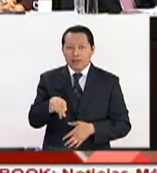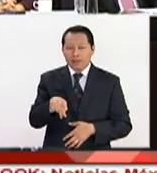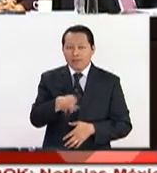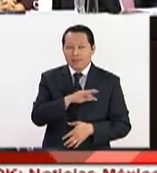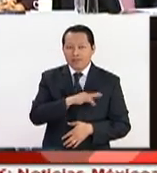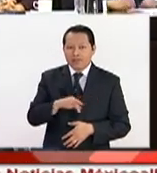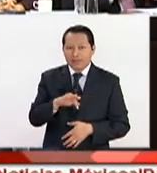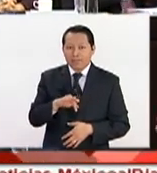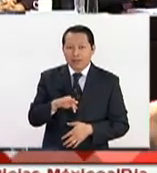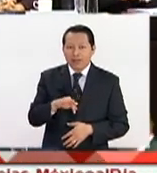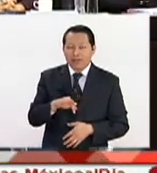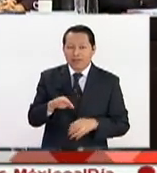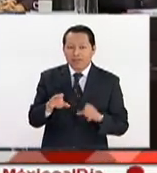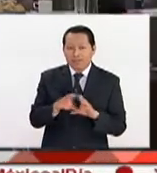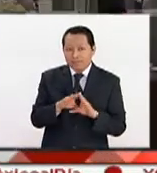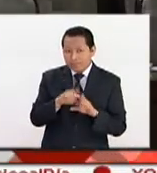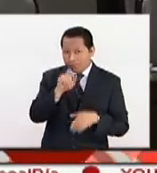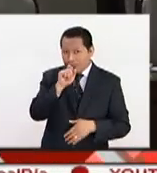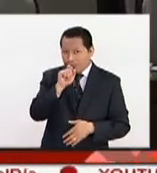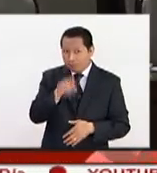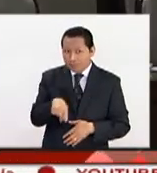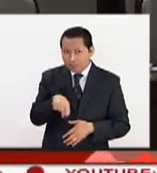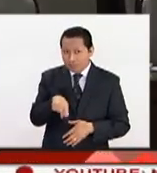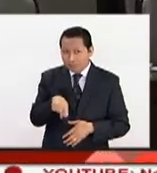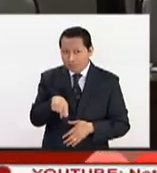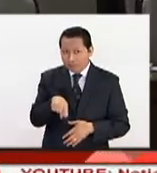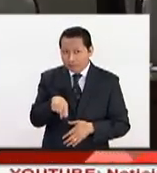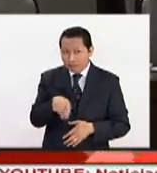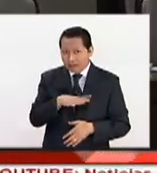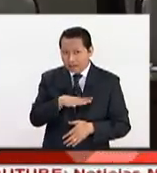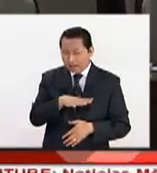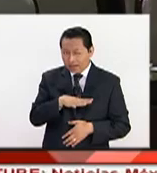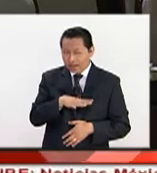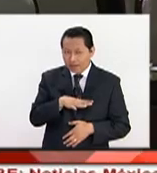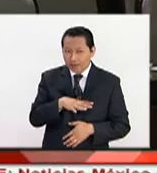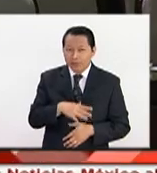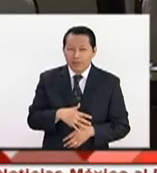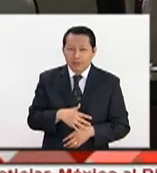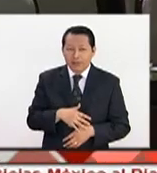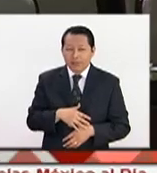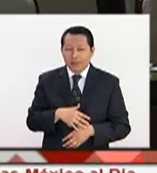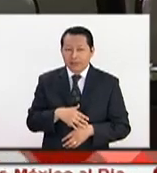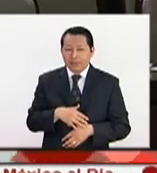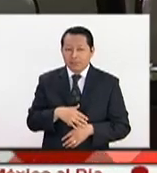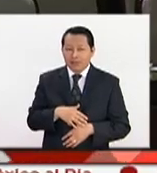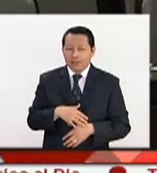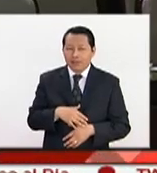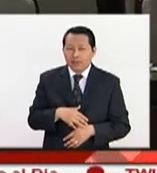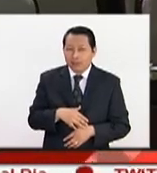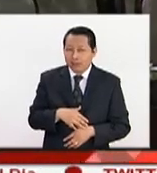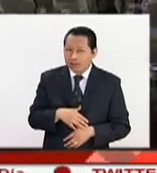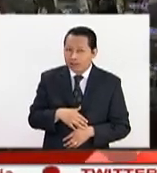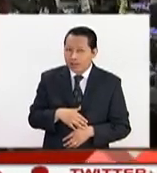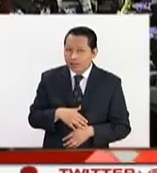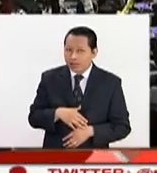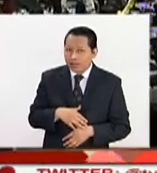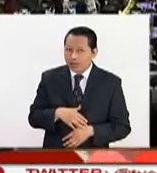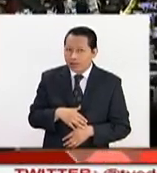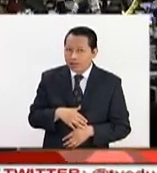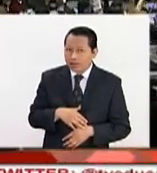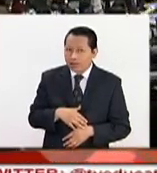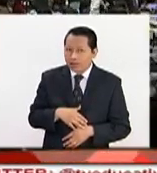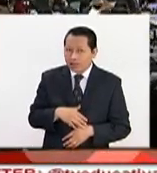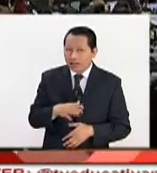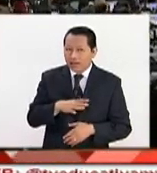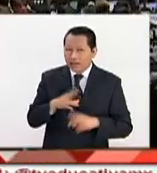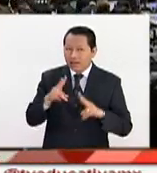infraestructura hidráulica del país con una inversión adicional de 475 millones de pesos. En materia educativa, Stefan Chiriac